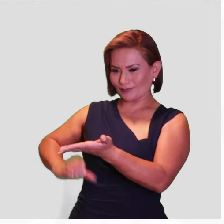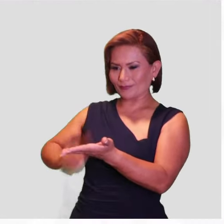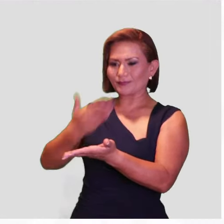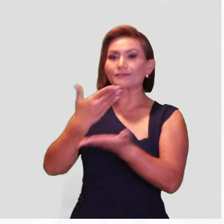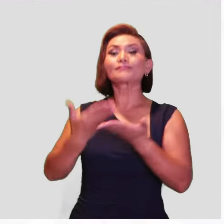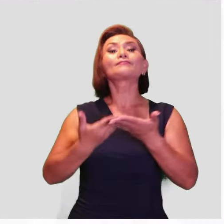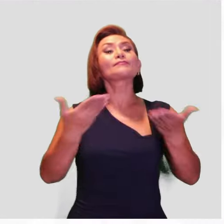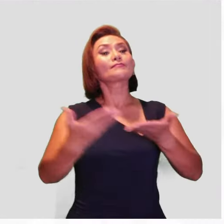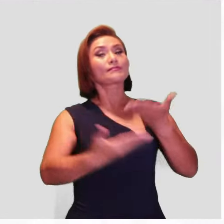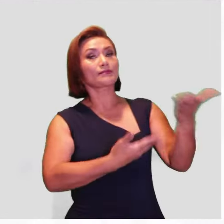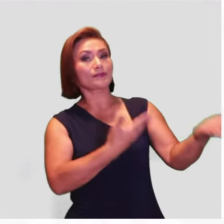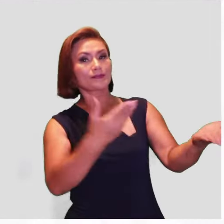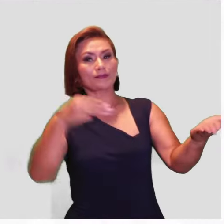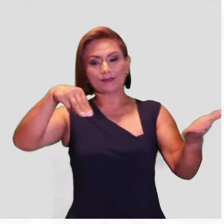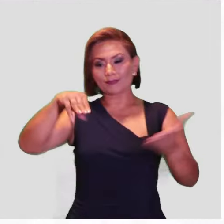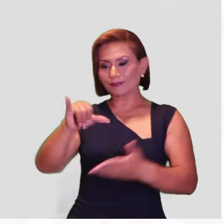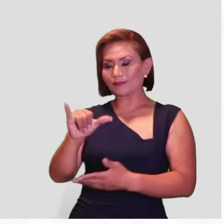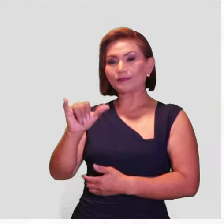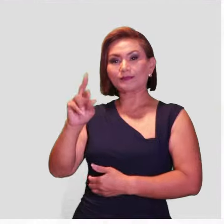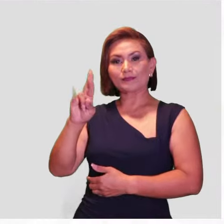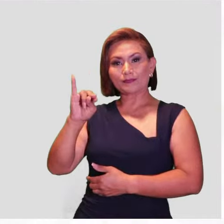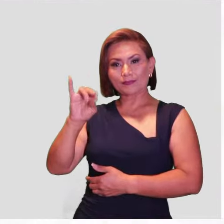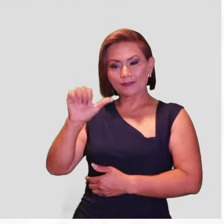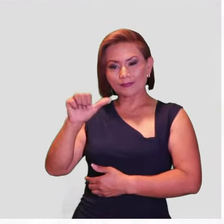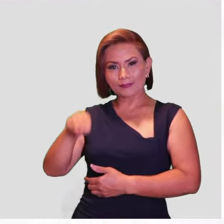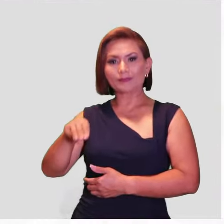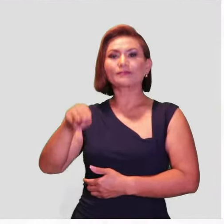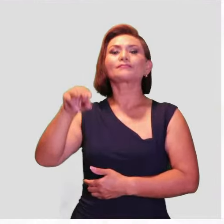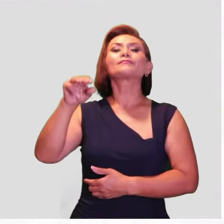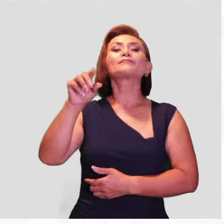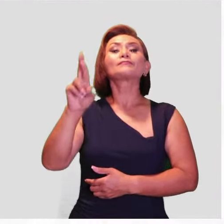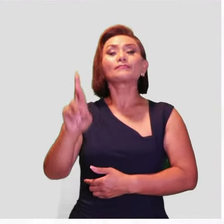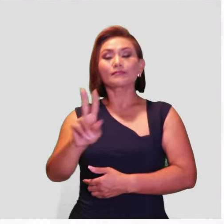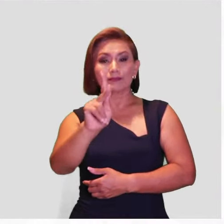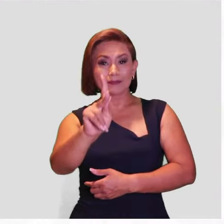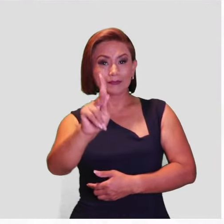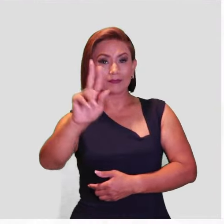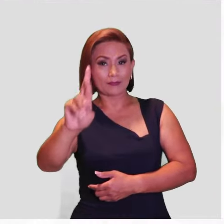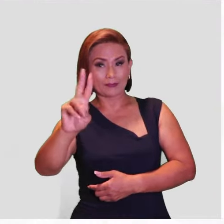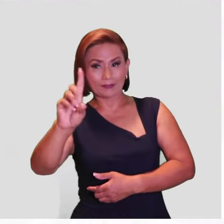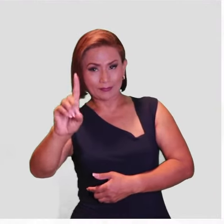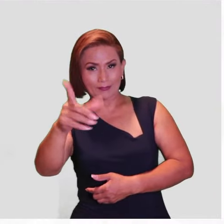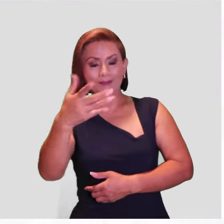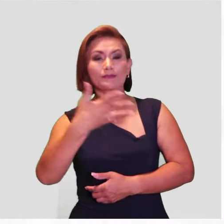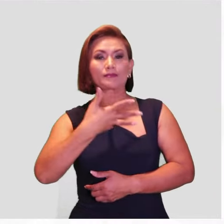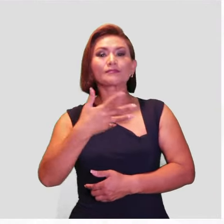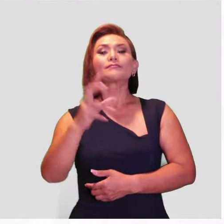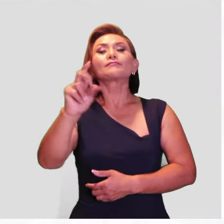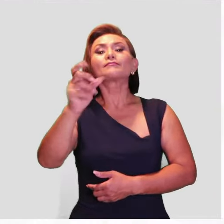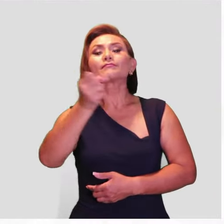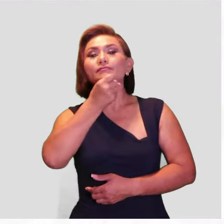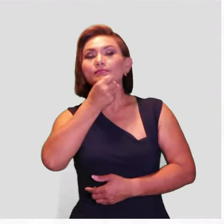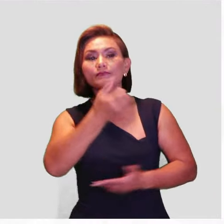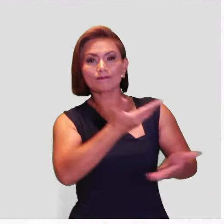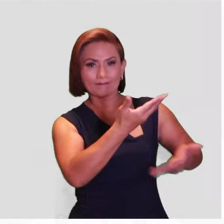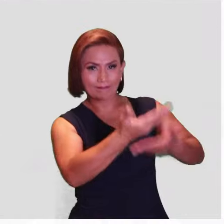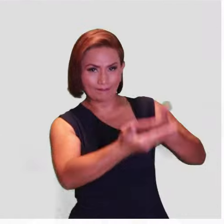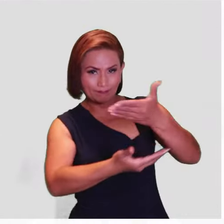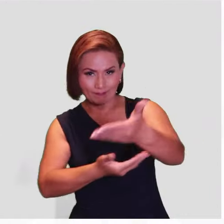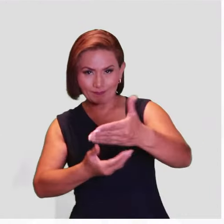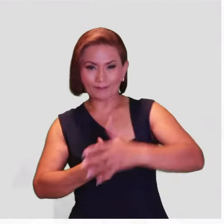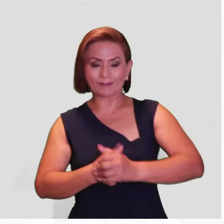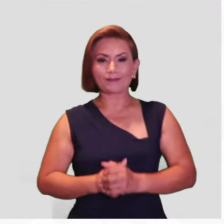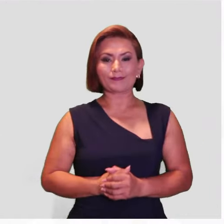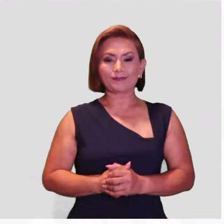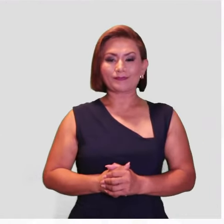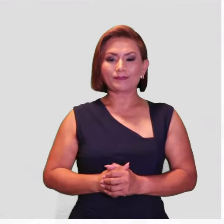cedemos el uso de la voz a Miriam Gómez Anaya, del PRD. Candidata, tiene usted 30 segundos para su mensaje inicial.